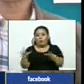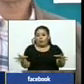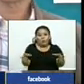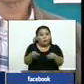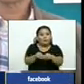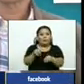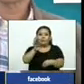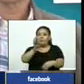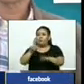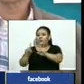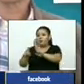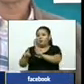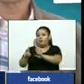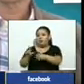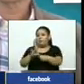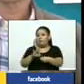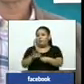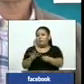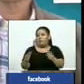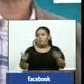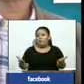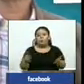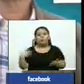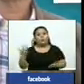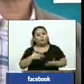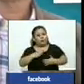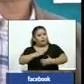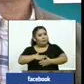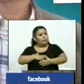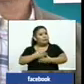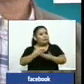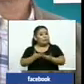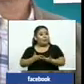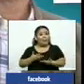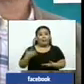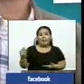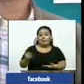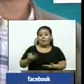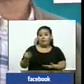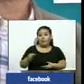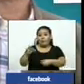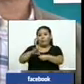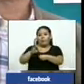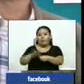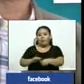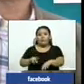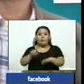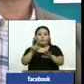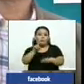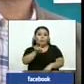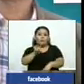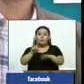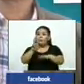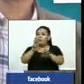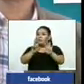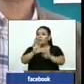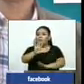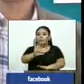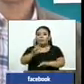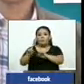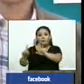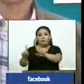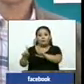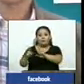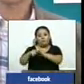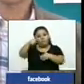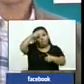así es de que nosotros podemos tener toda la voluntad, pero se necesitan 56 votos, y así como